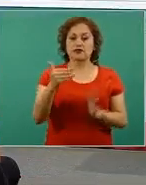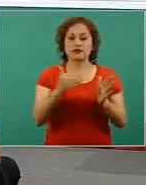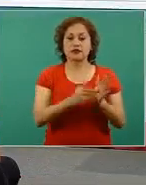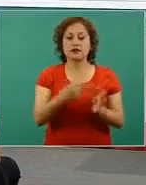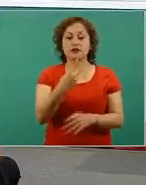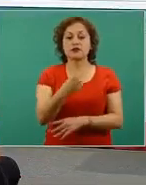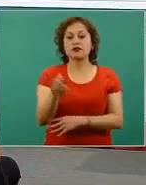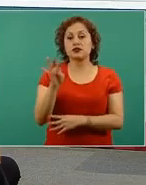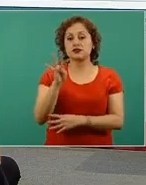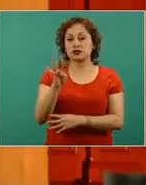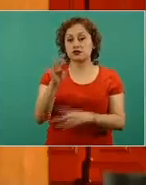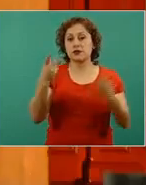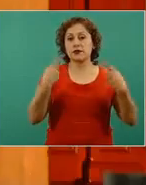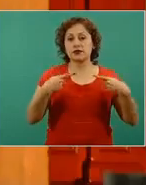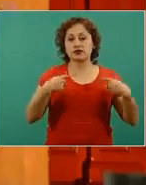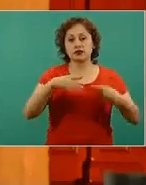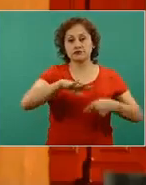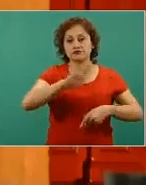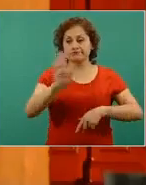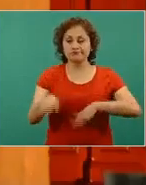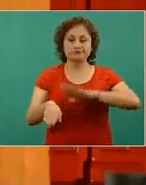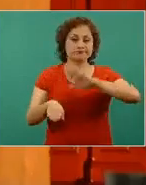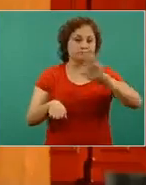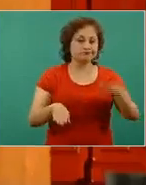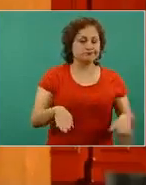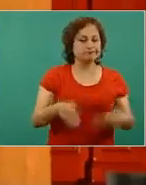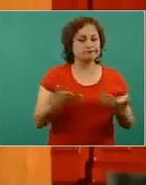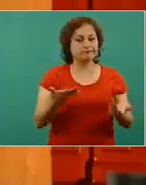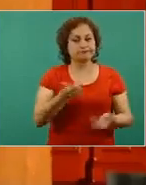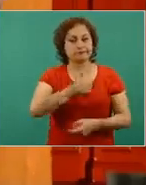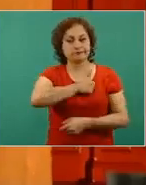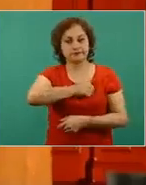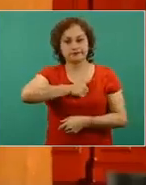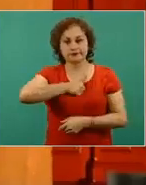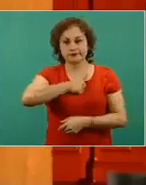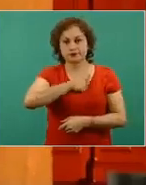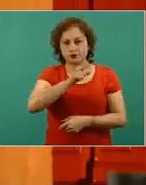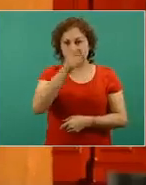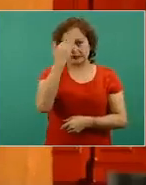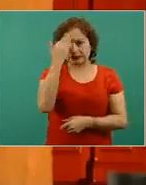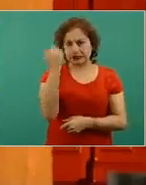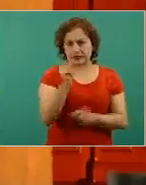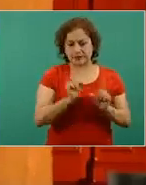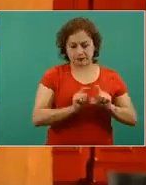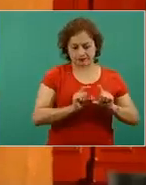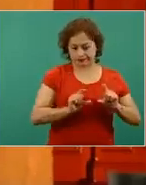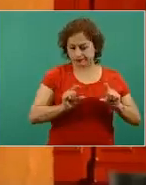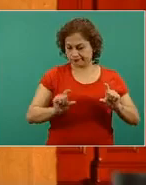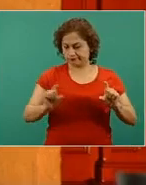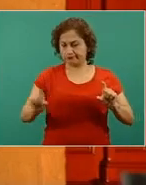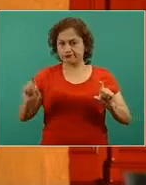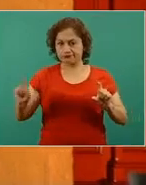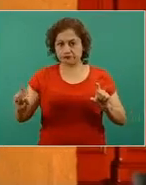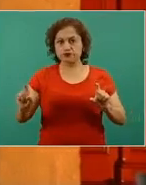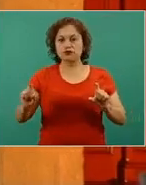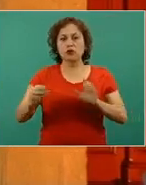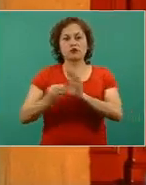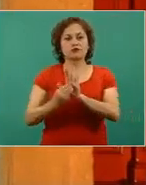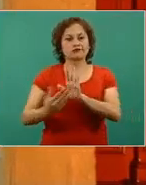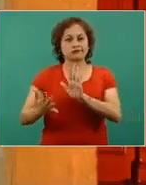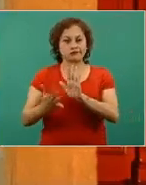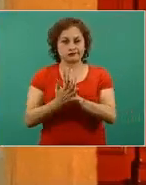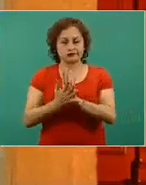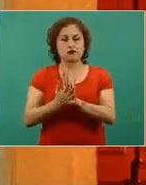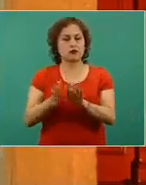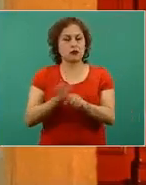197.219 defunciones. Recordar que todos estos reportes, ¿no?, están representados en nuestro Sistema